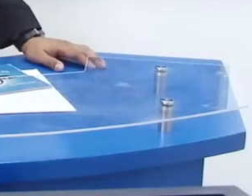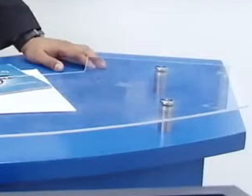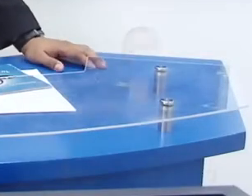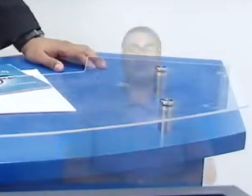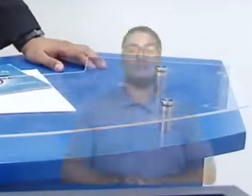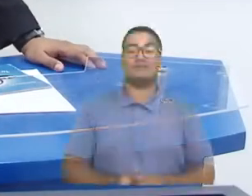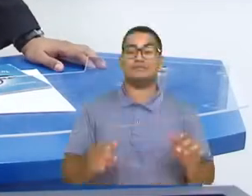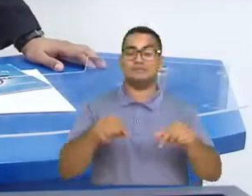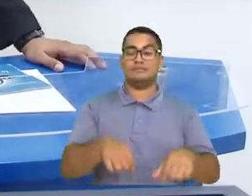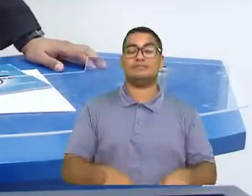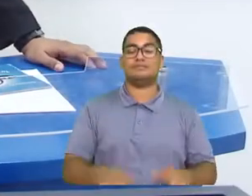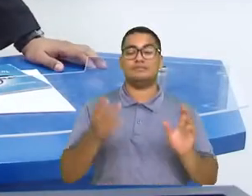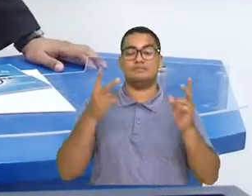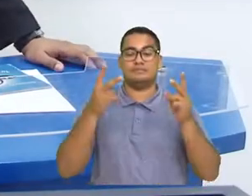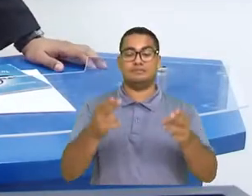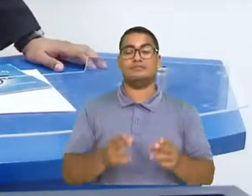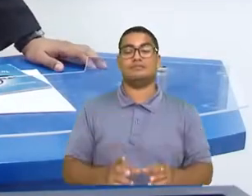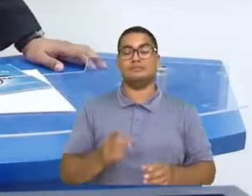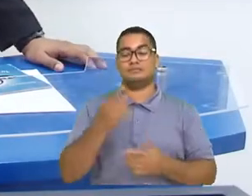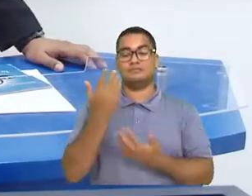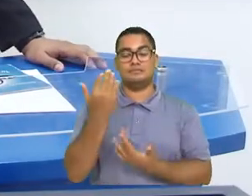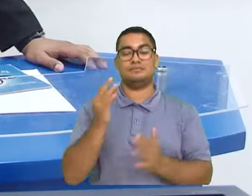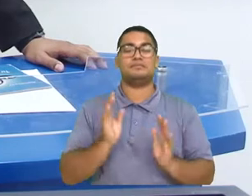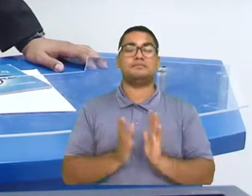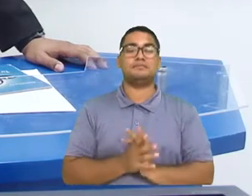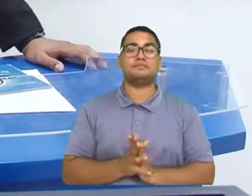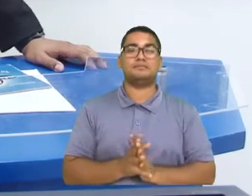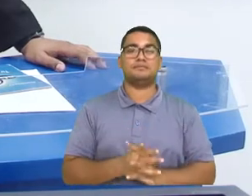Es momento de hacer una nueva pausa, pero ya volvemos.